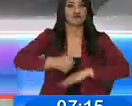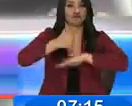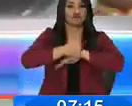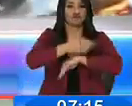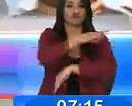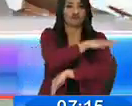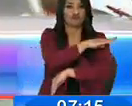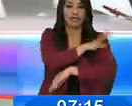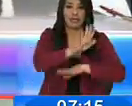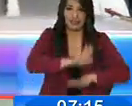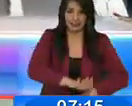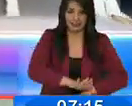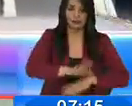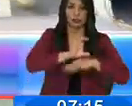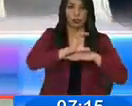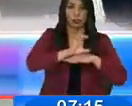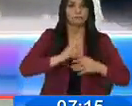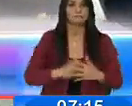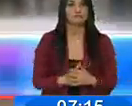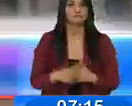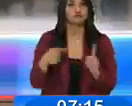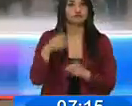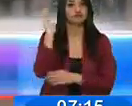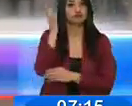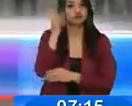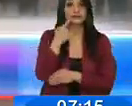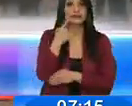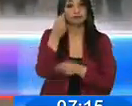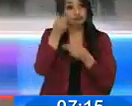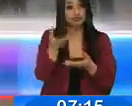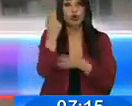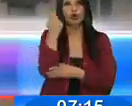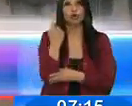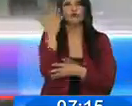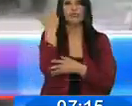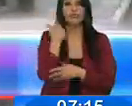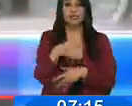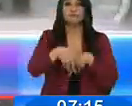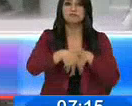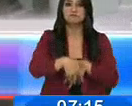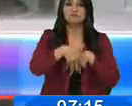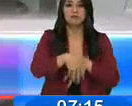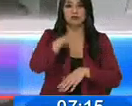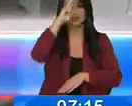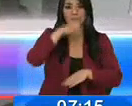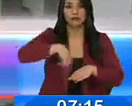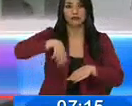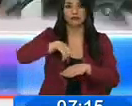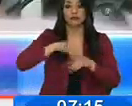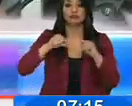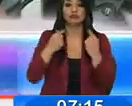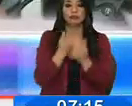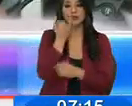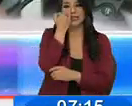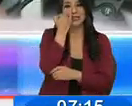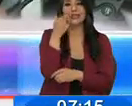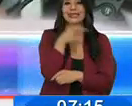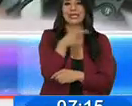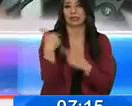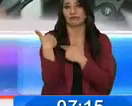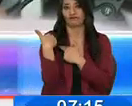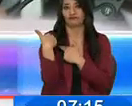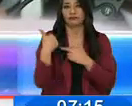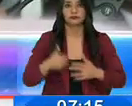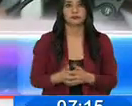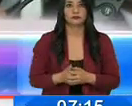Fuerzas Armadas. En su discurso habló de los 11 días del paro nacional que encabezó el movimiento indígena. Los acontecimientos de